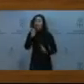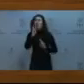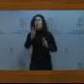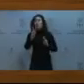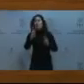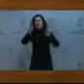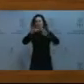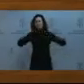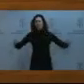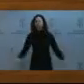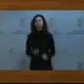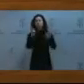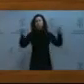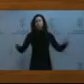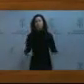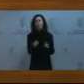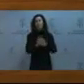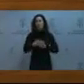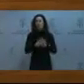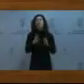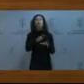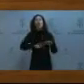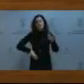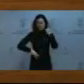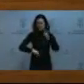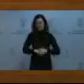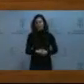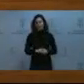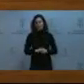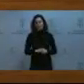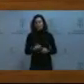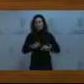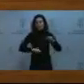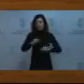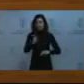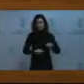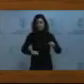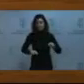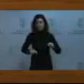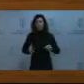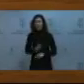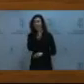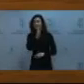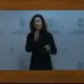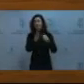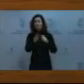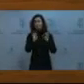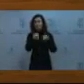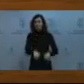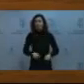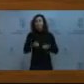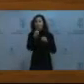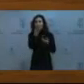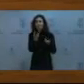ejemplo les leo alguno de ellos. Fomento rescata su tercera autopista en quiebra sin informar del coste. Otro titular. El Estado